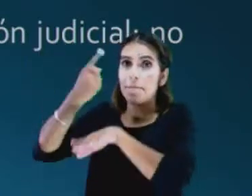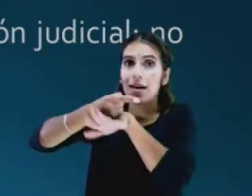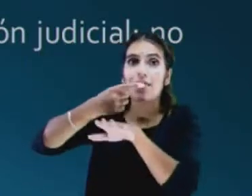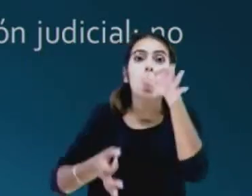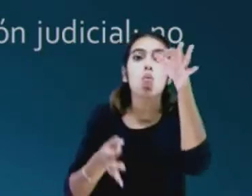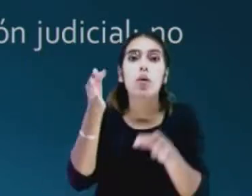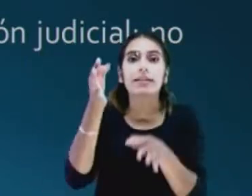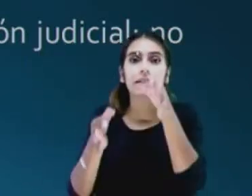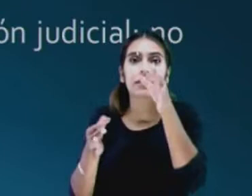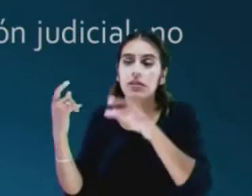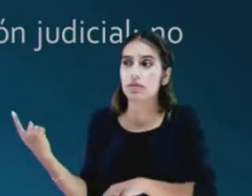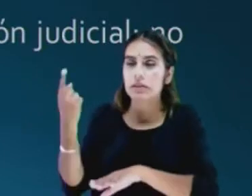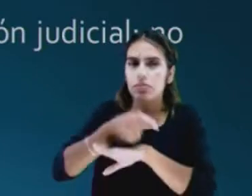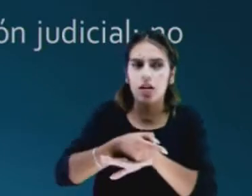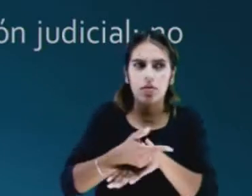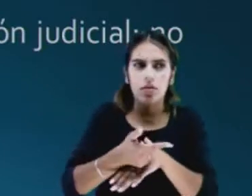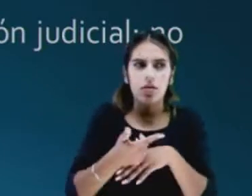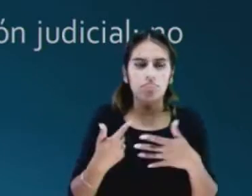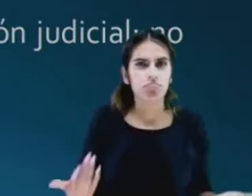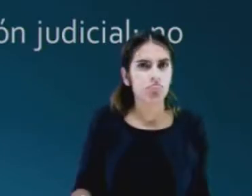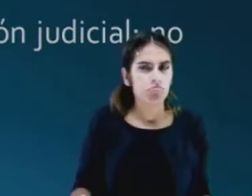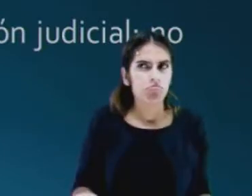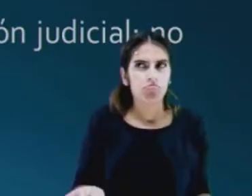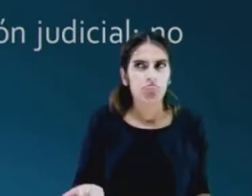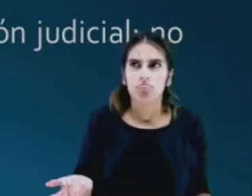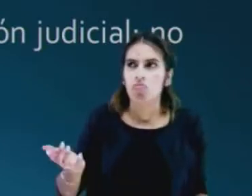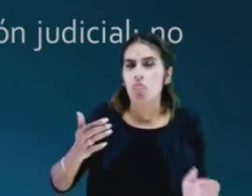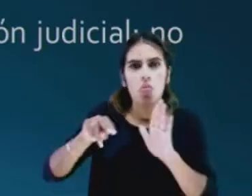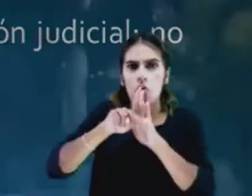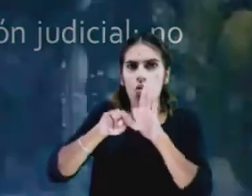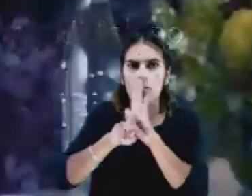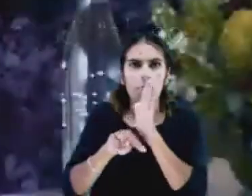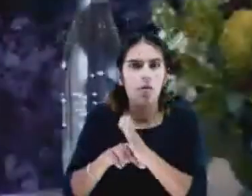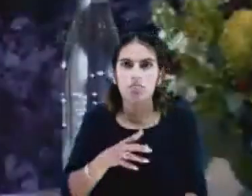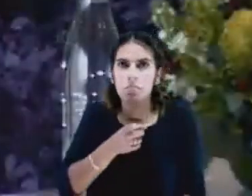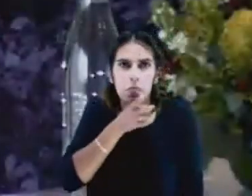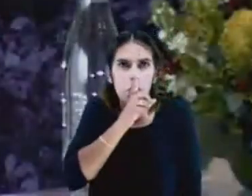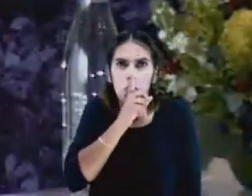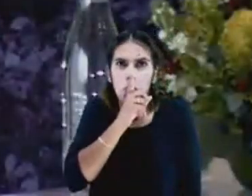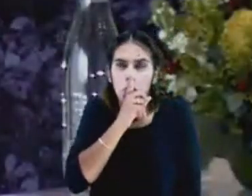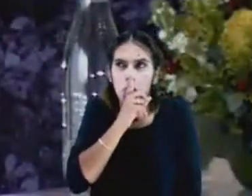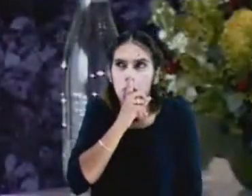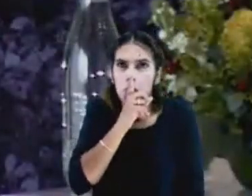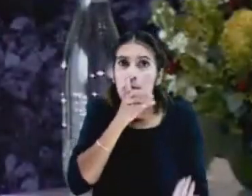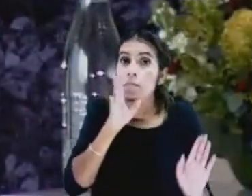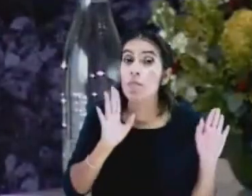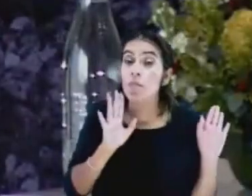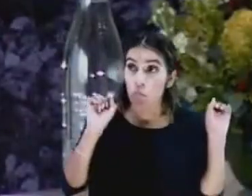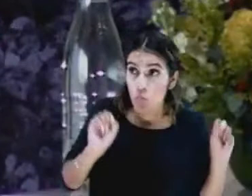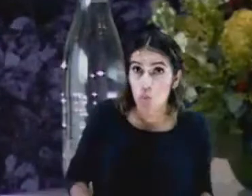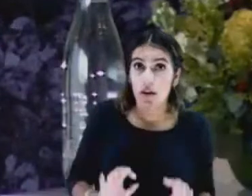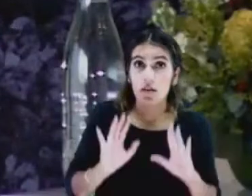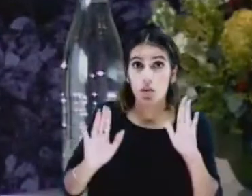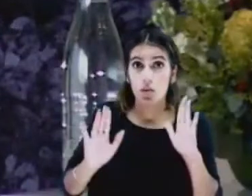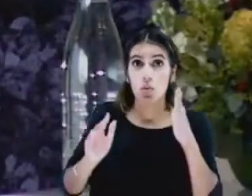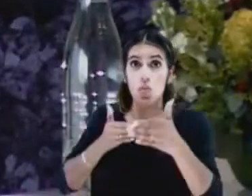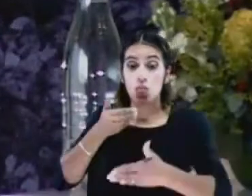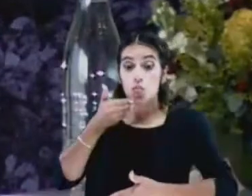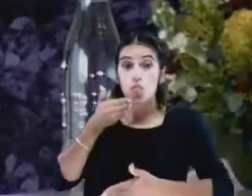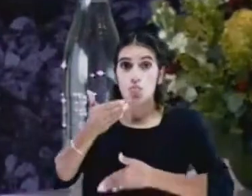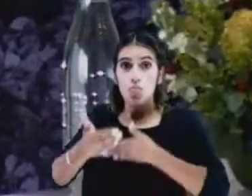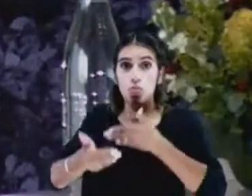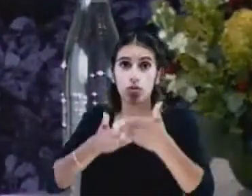realmente como lo dice la norma podría darse eso en un proceso judicial no no lo quiten por favor